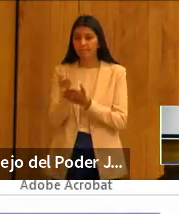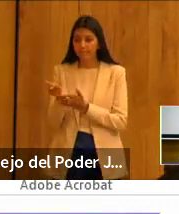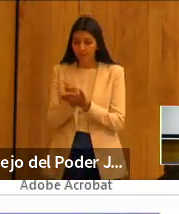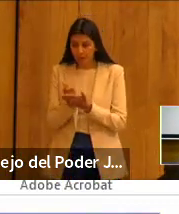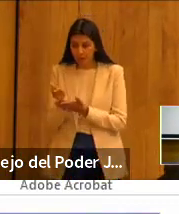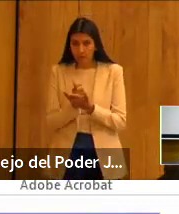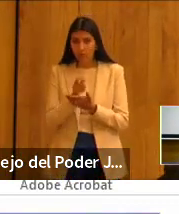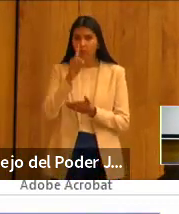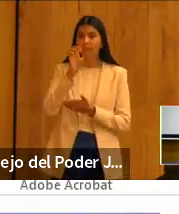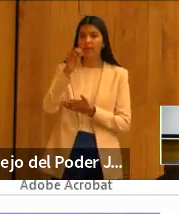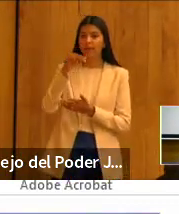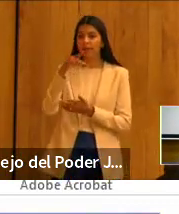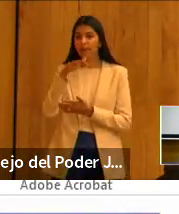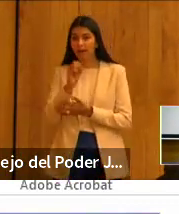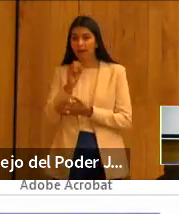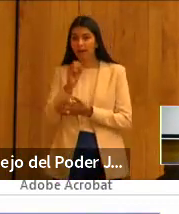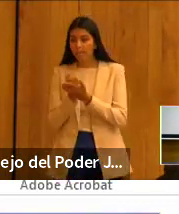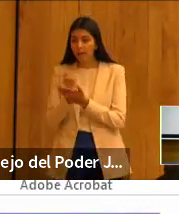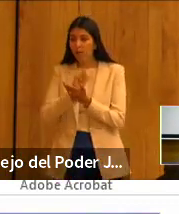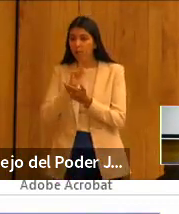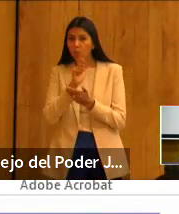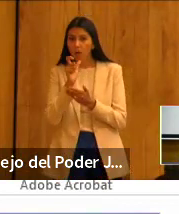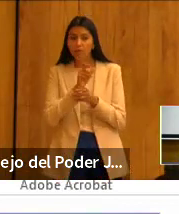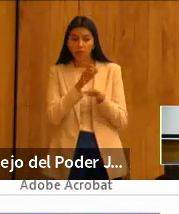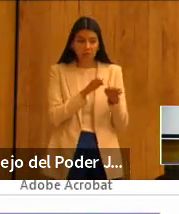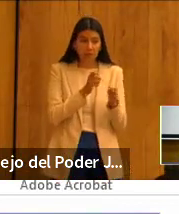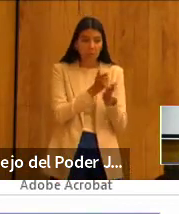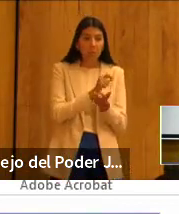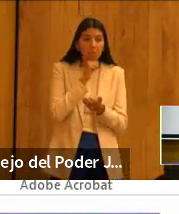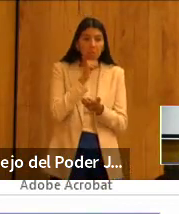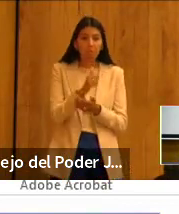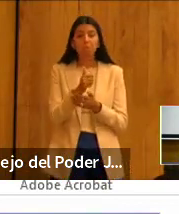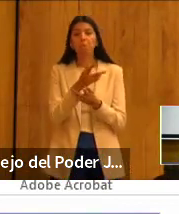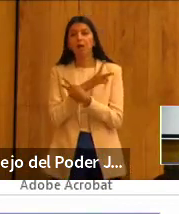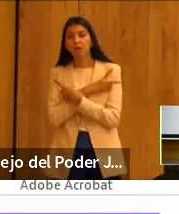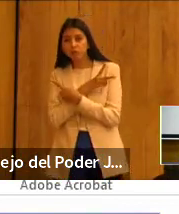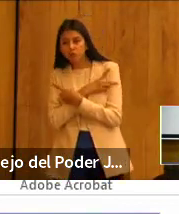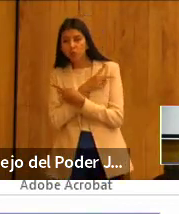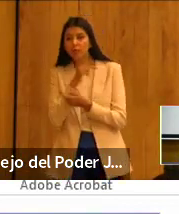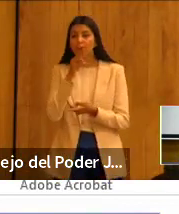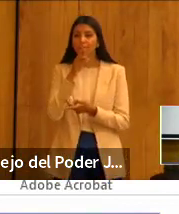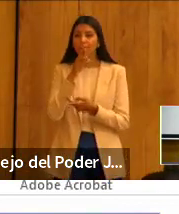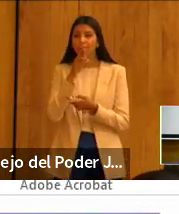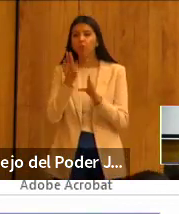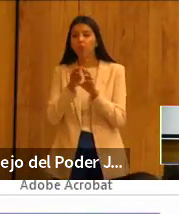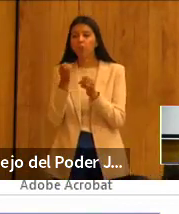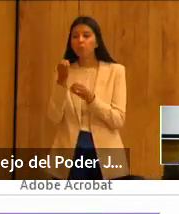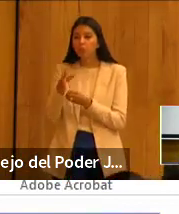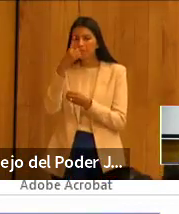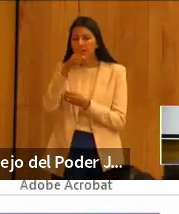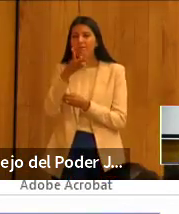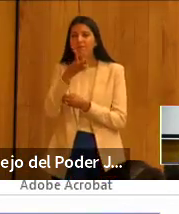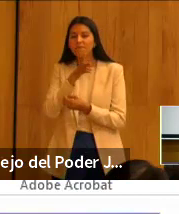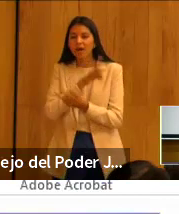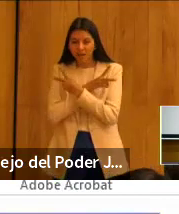los salarios caídos, las vacaciones, la prima vacacional, el aguinaldo, etcétera. Este caso tiene la